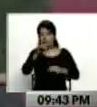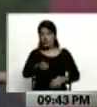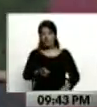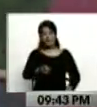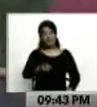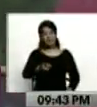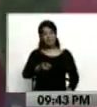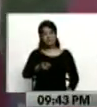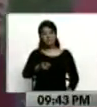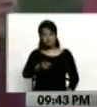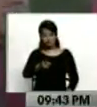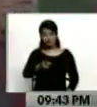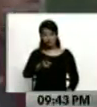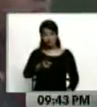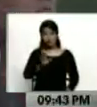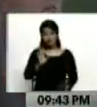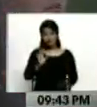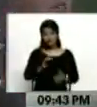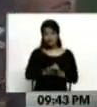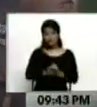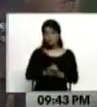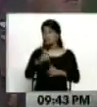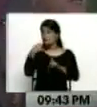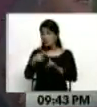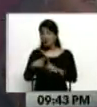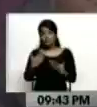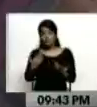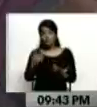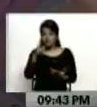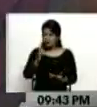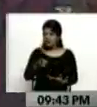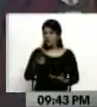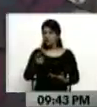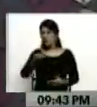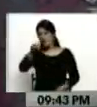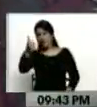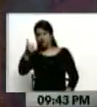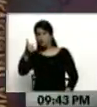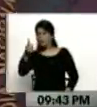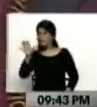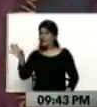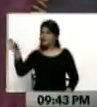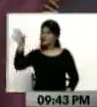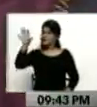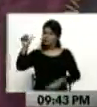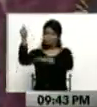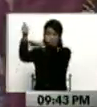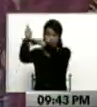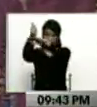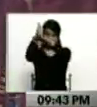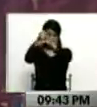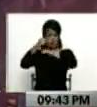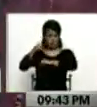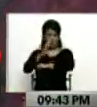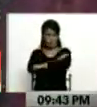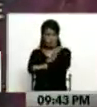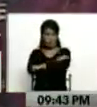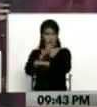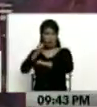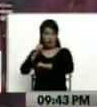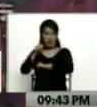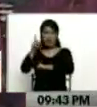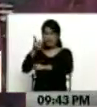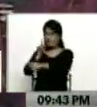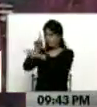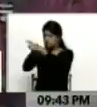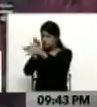Latina y en fortalecimiento de nuestras relaciones con otros centros del poder mundial